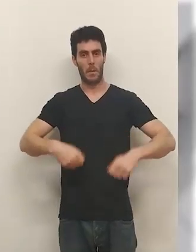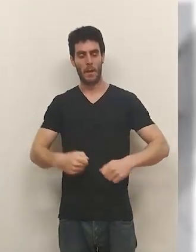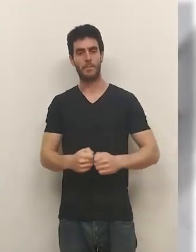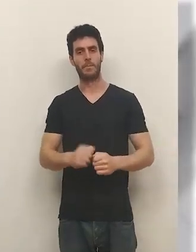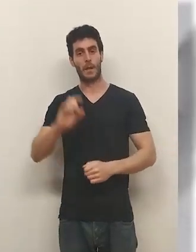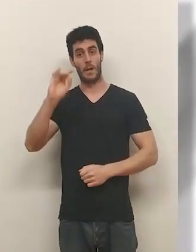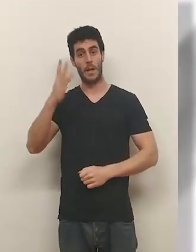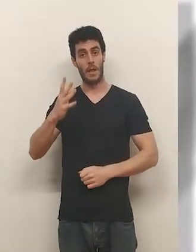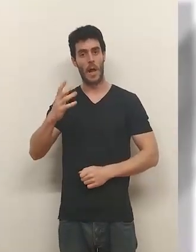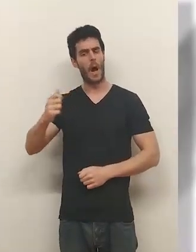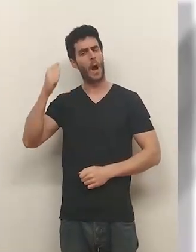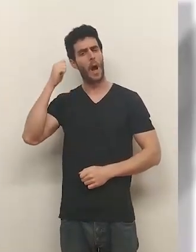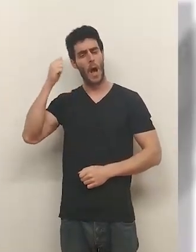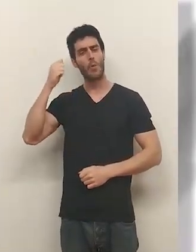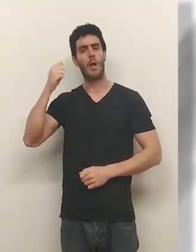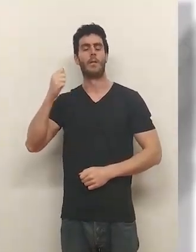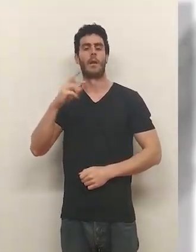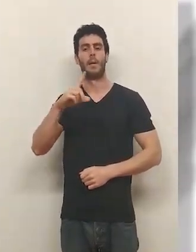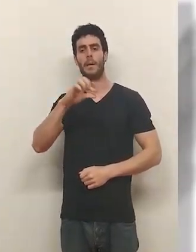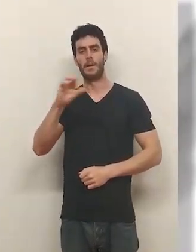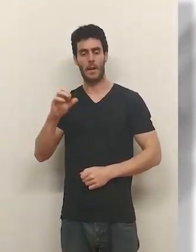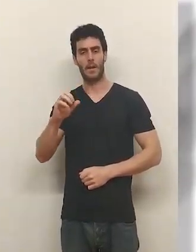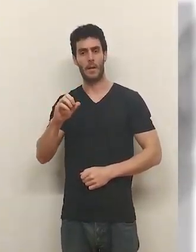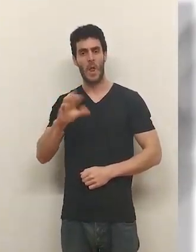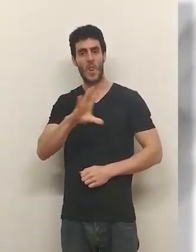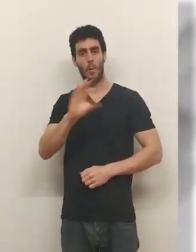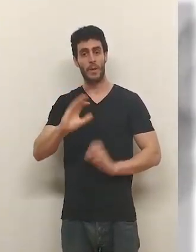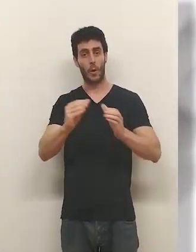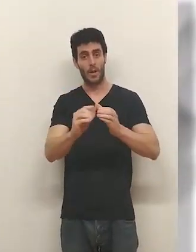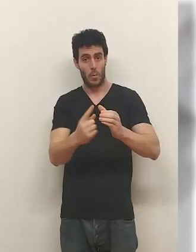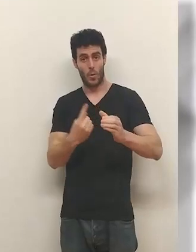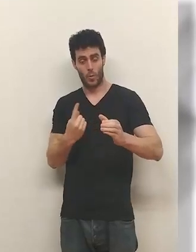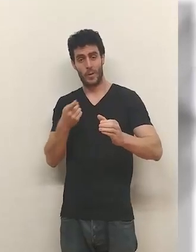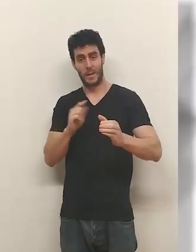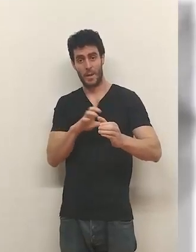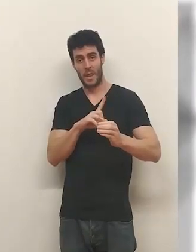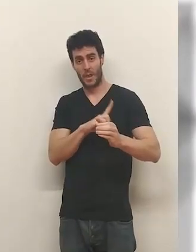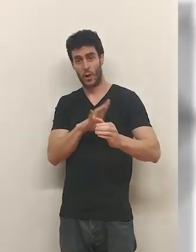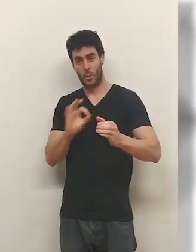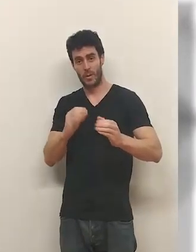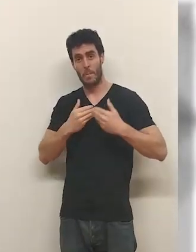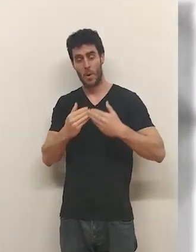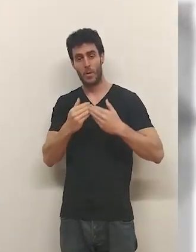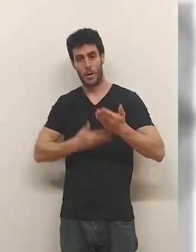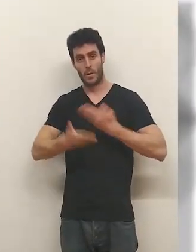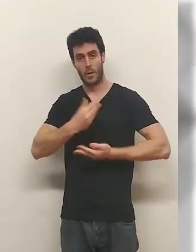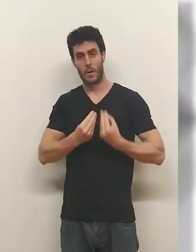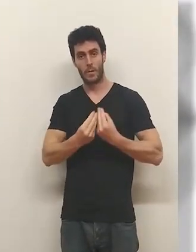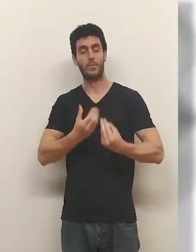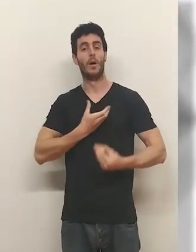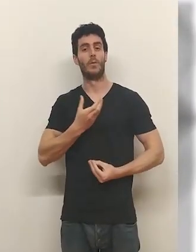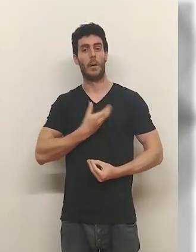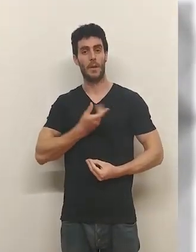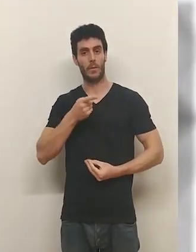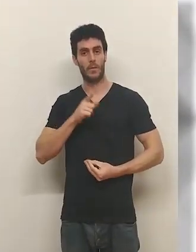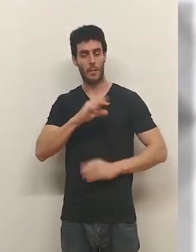Una idea de héroes del Rebellín, uno de los 50 colectivos y más de 150 voluntarios que colaboran con el Ayuntamiento